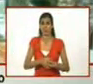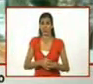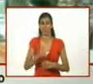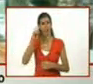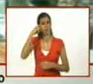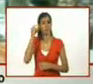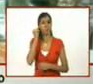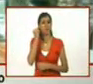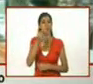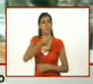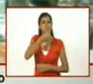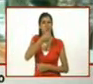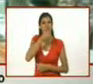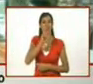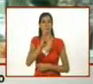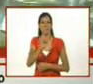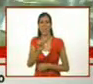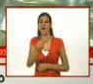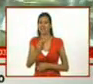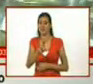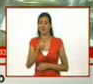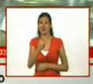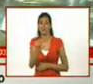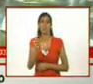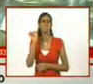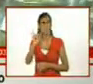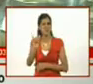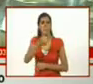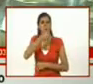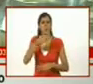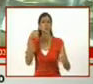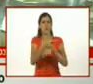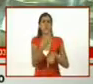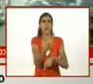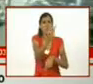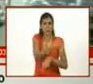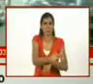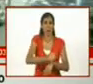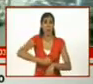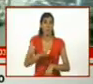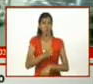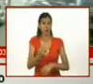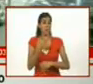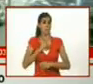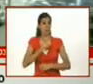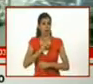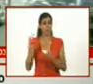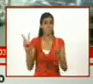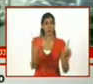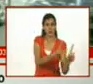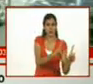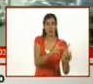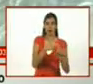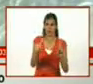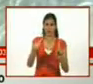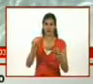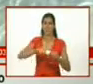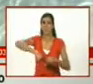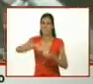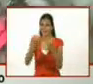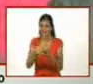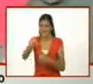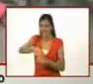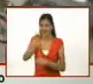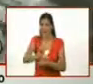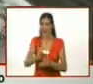Recordemos que Beatriz Adrián fue quien en el mes de marzo acusó a dos personas de ser agentes de la DICIT que la perseguían y amedrentaban en una panadería